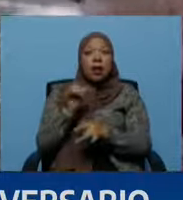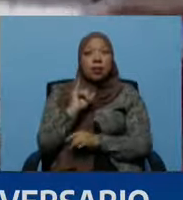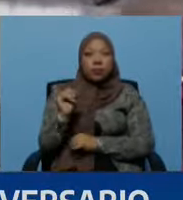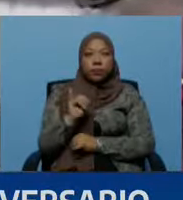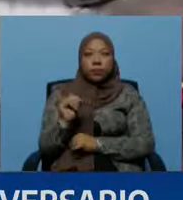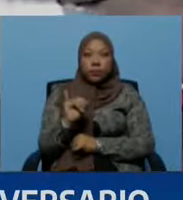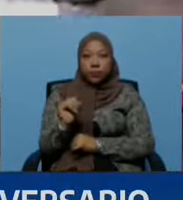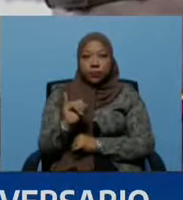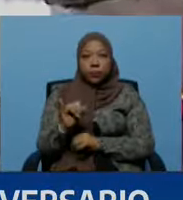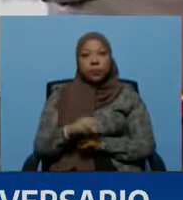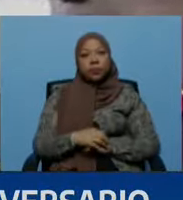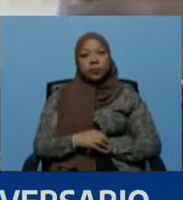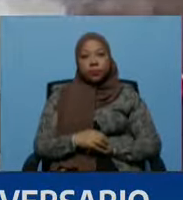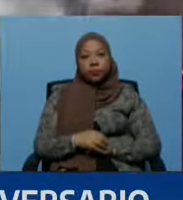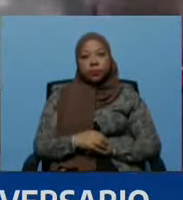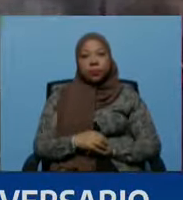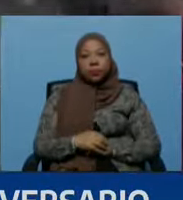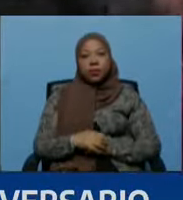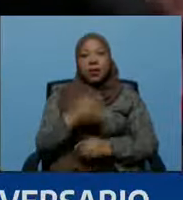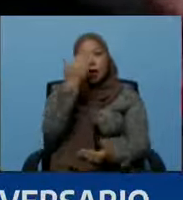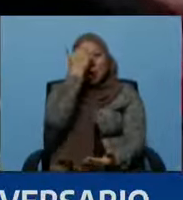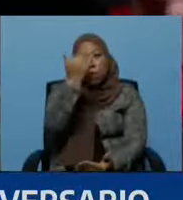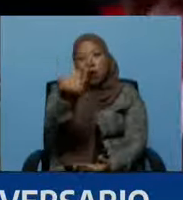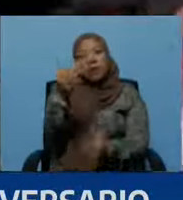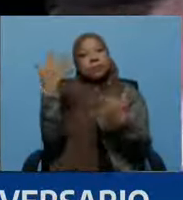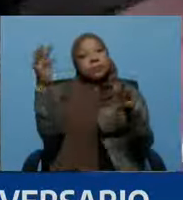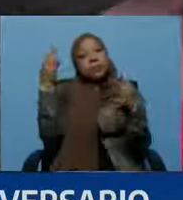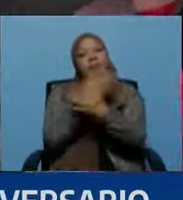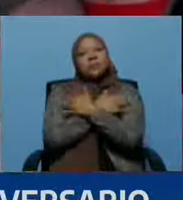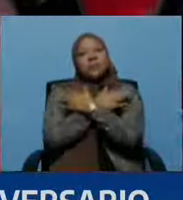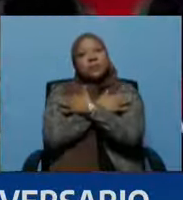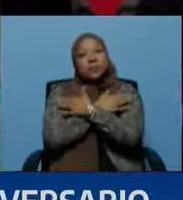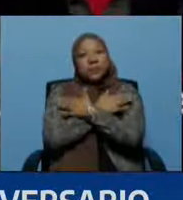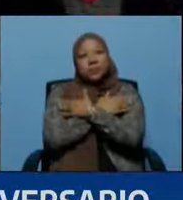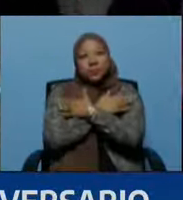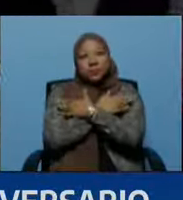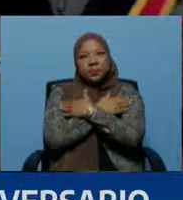Kir, de frente, Mar.